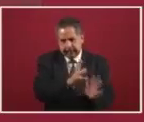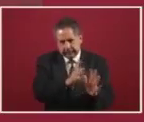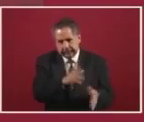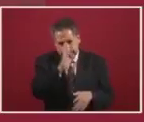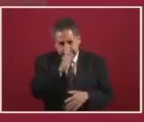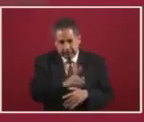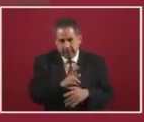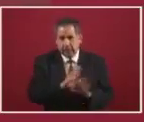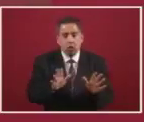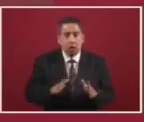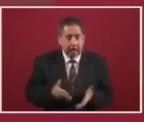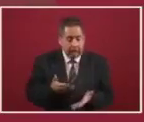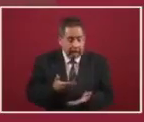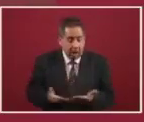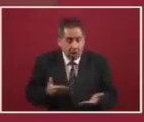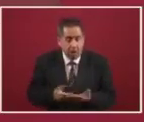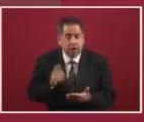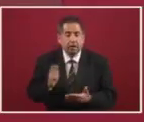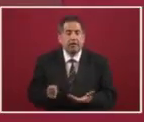pero hasta ahora